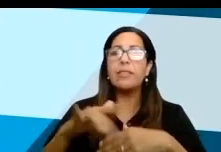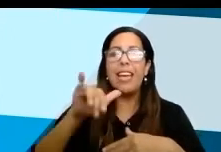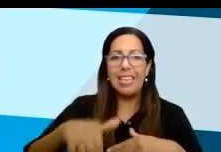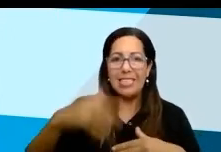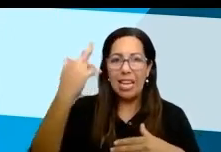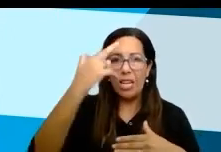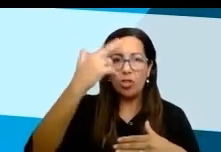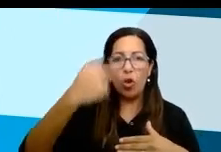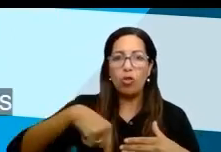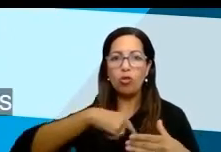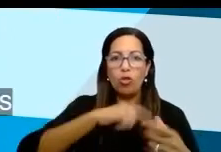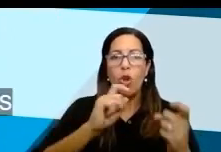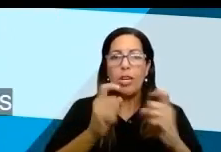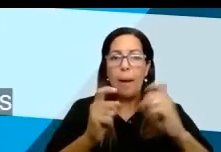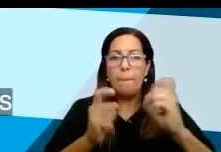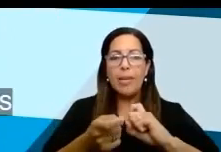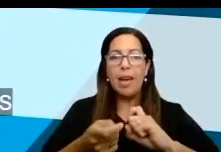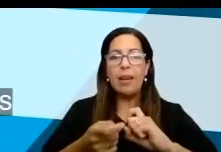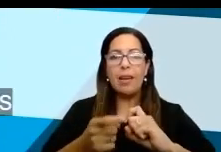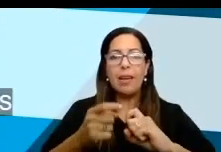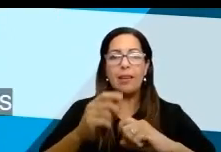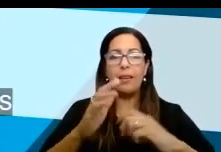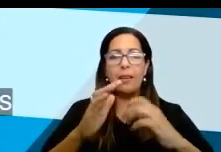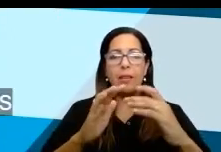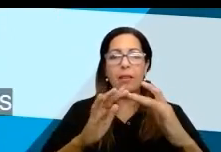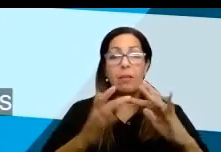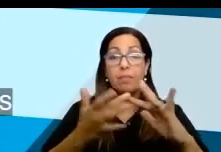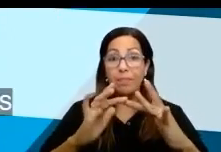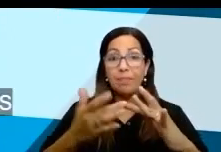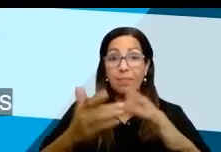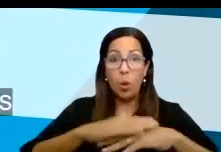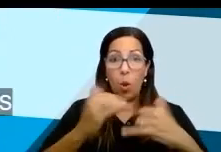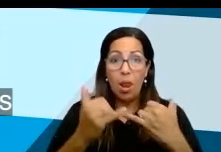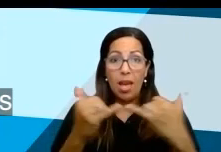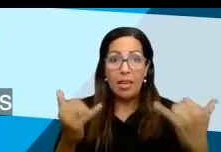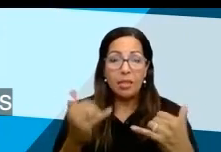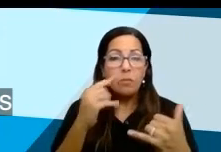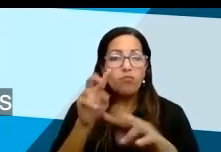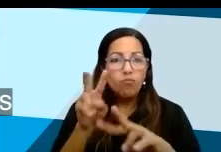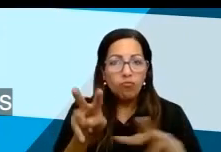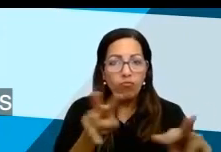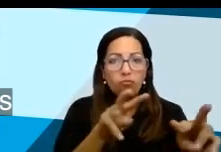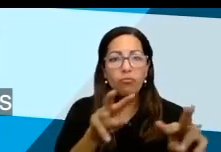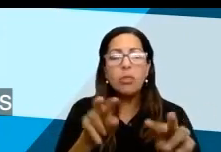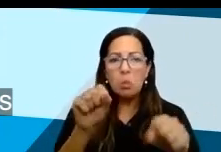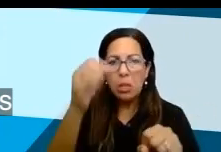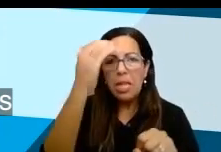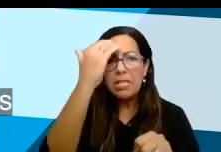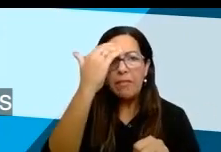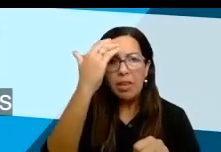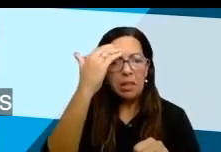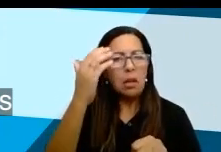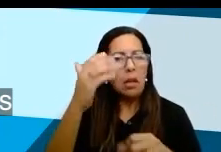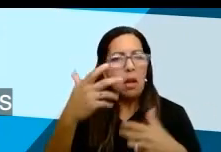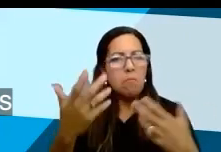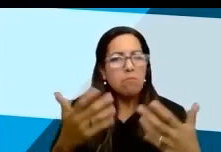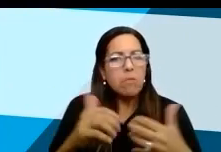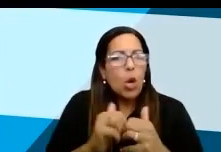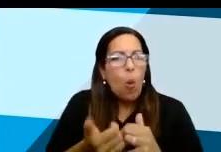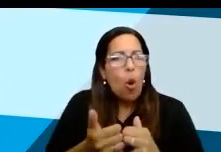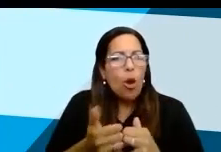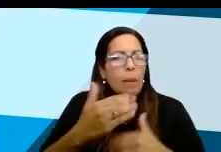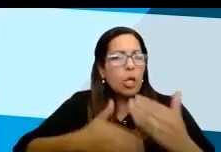cambios en nuestra página de internet para que la ciudadanía en general y empresarios puedan conocer sobre los procesos de